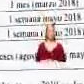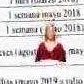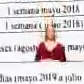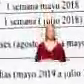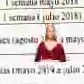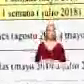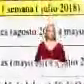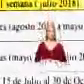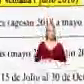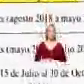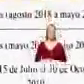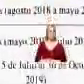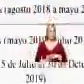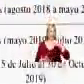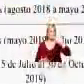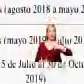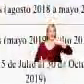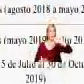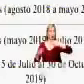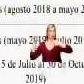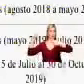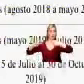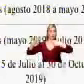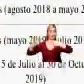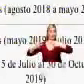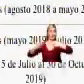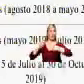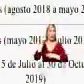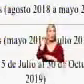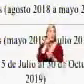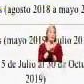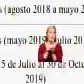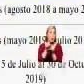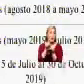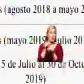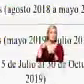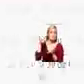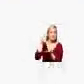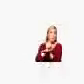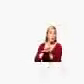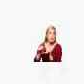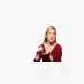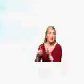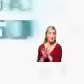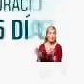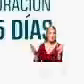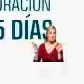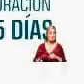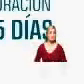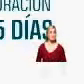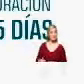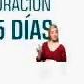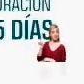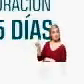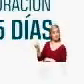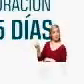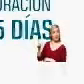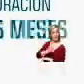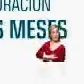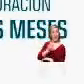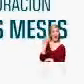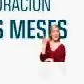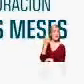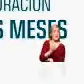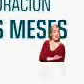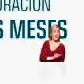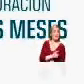Alfredo Bastidas y Javier Urquizo, que estuvieron en sus cargos solo 1 semana cada uno. Después vino Luis Aguirre con 15 días